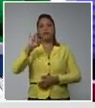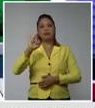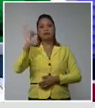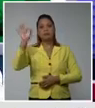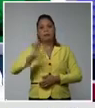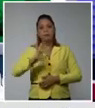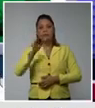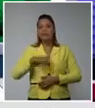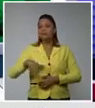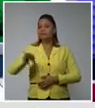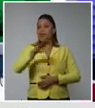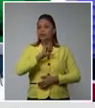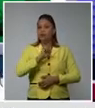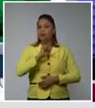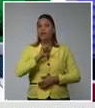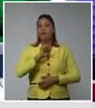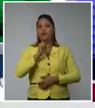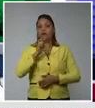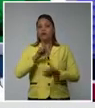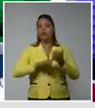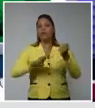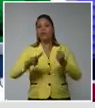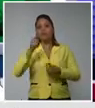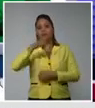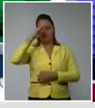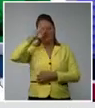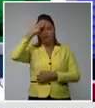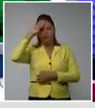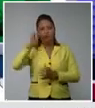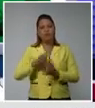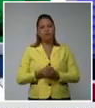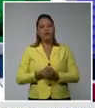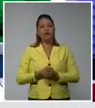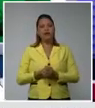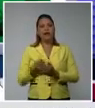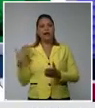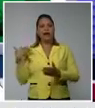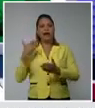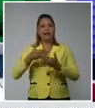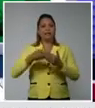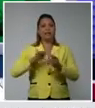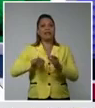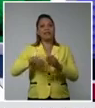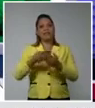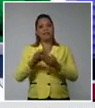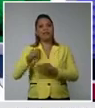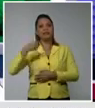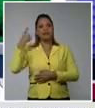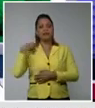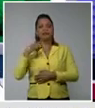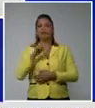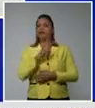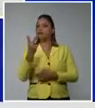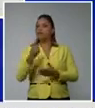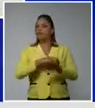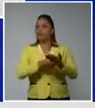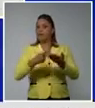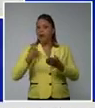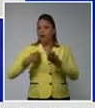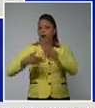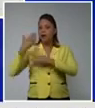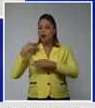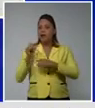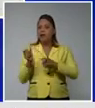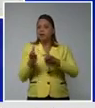45,7% de toda la incidencia de Cuba hasta el día de ayer, en los últimos 15 días, concentrada